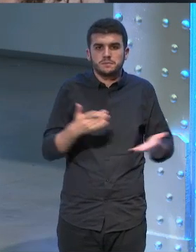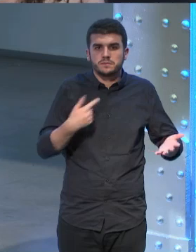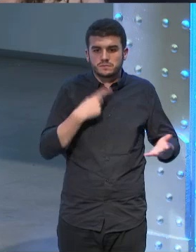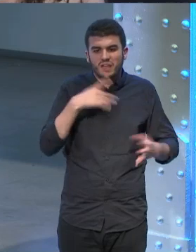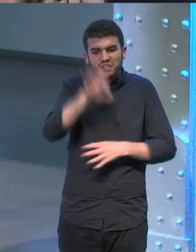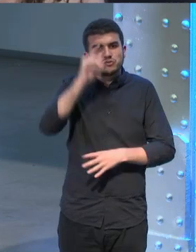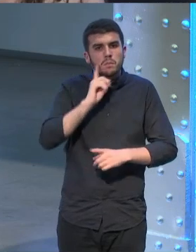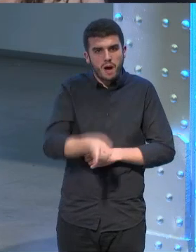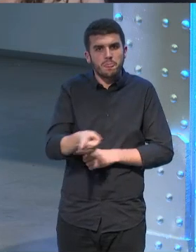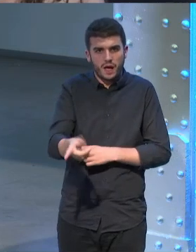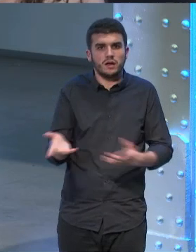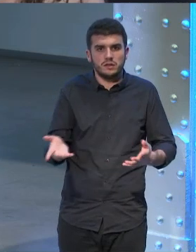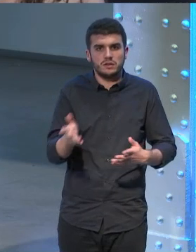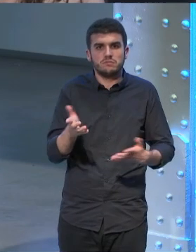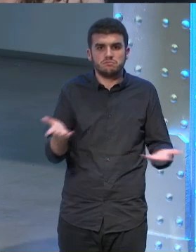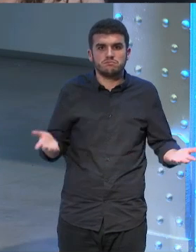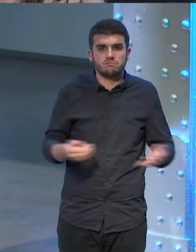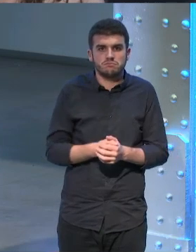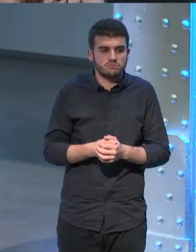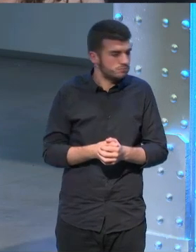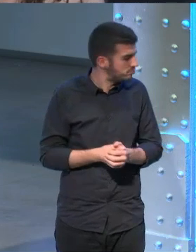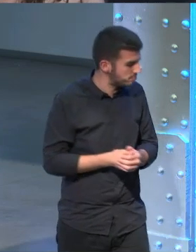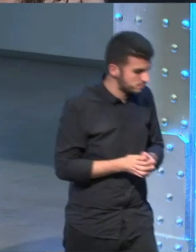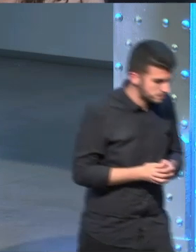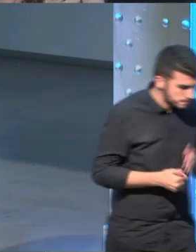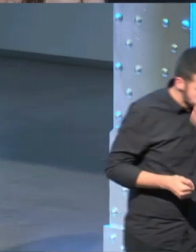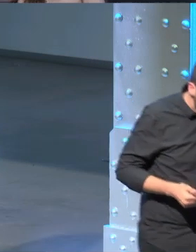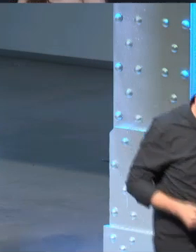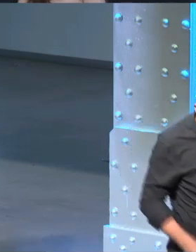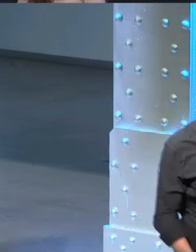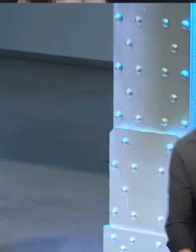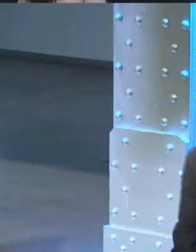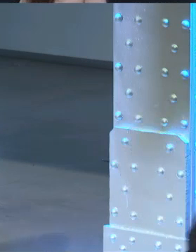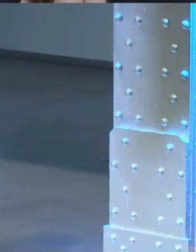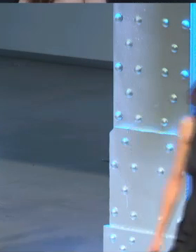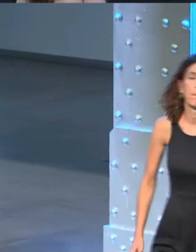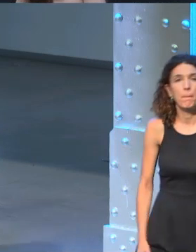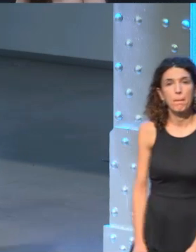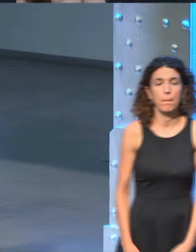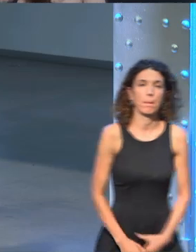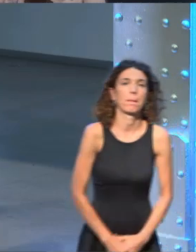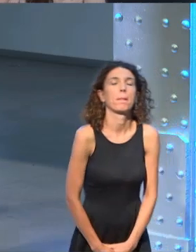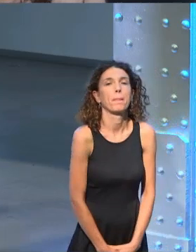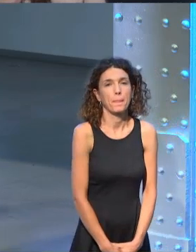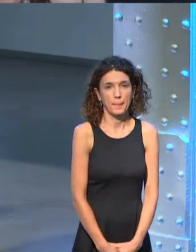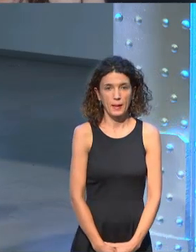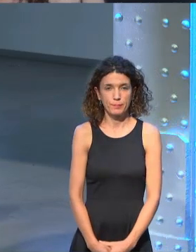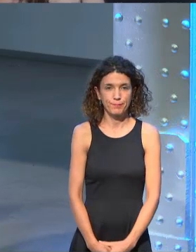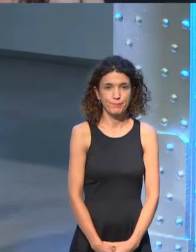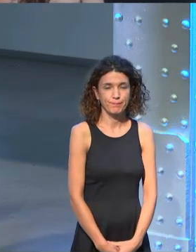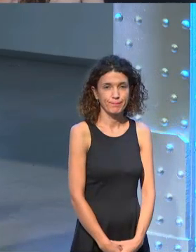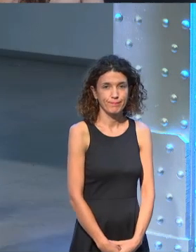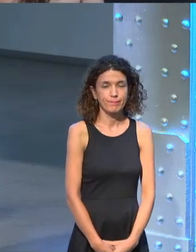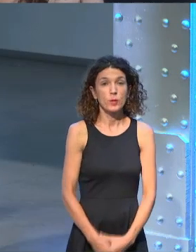toma de decisiones y que pueda gestionar su vida de una manera independiente, ¿no? Por aquí.